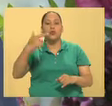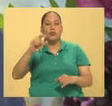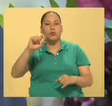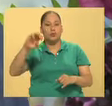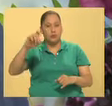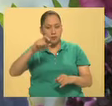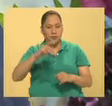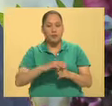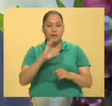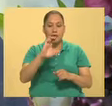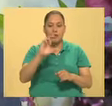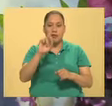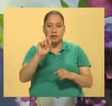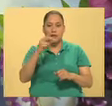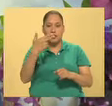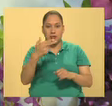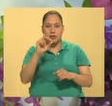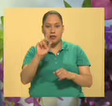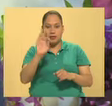www.cdhdf.org.mx,